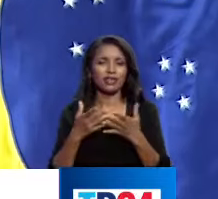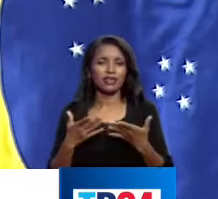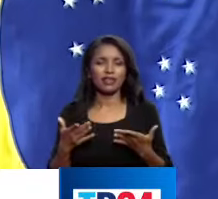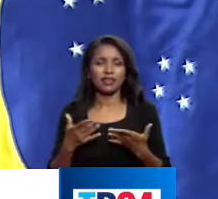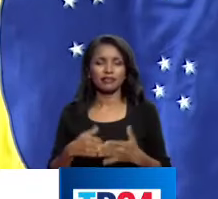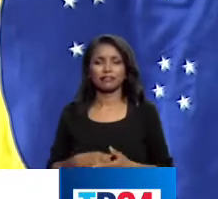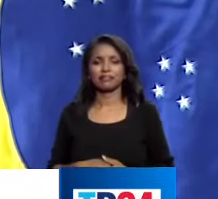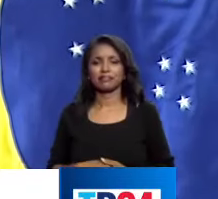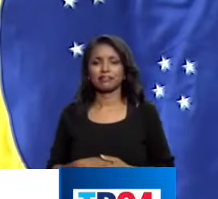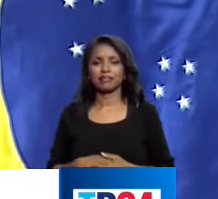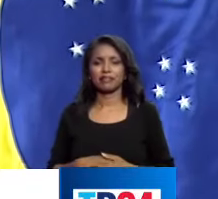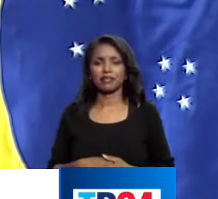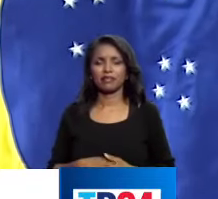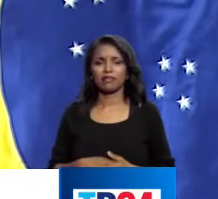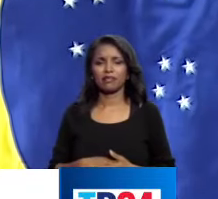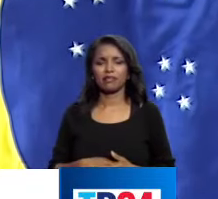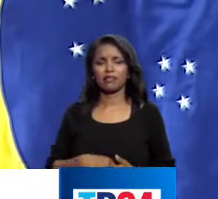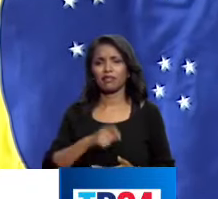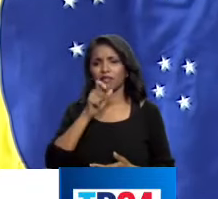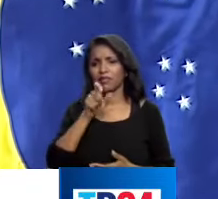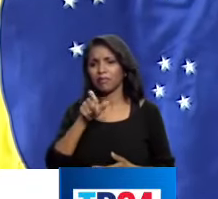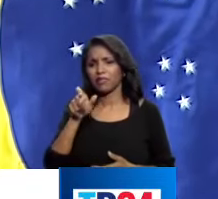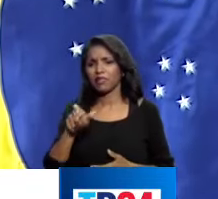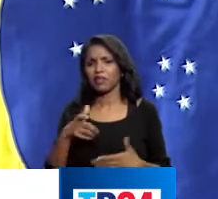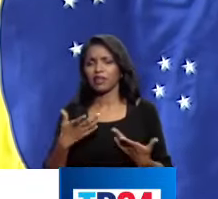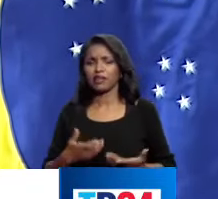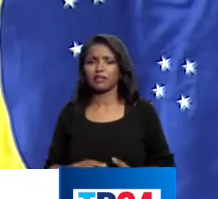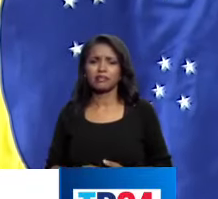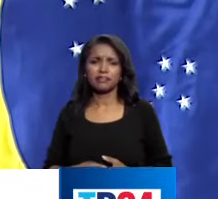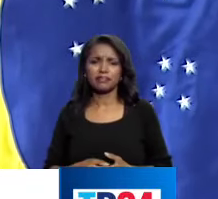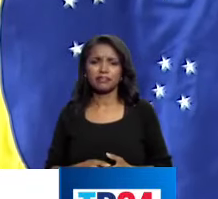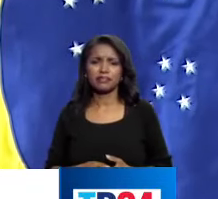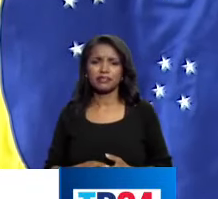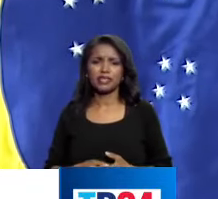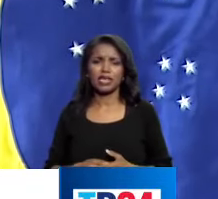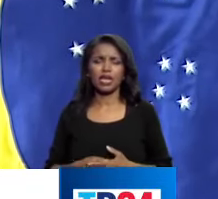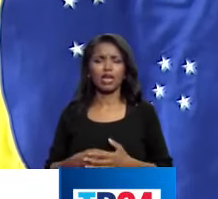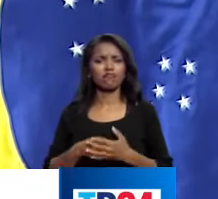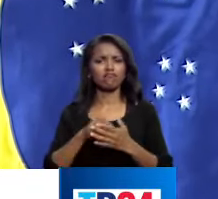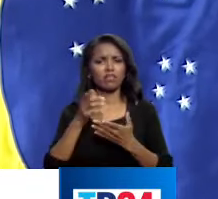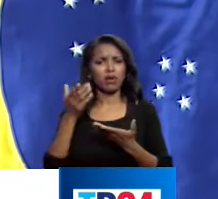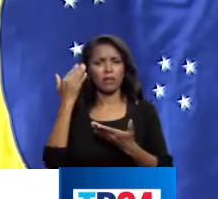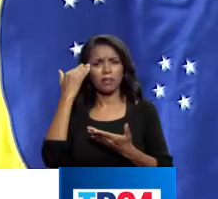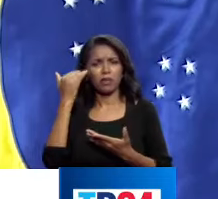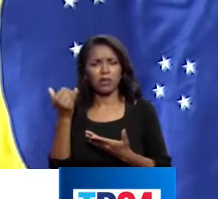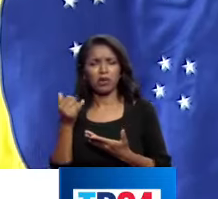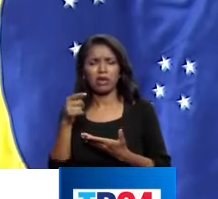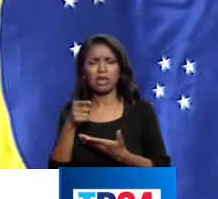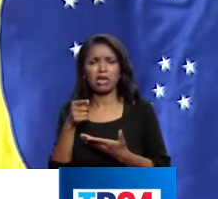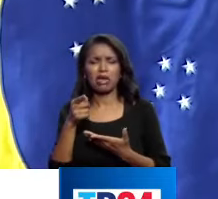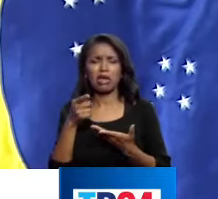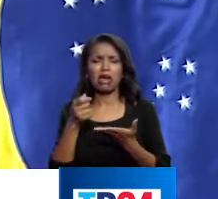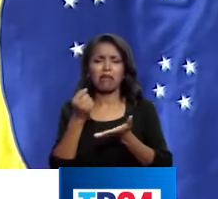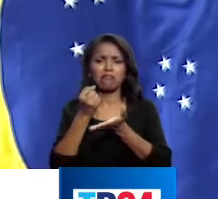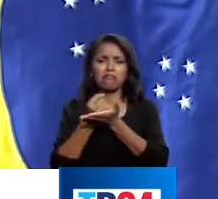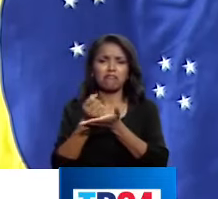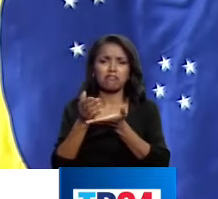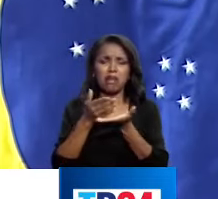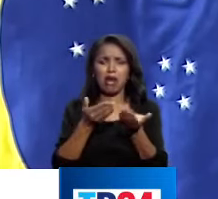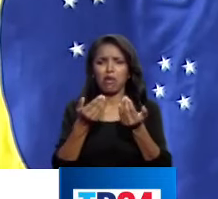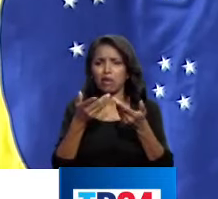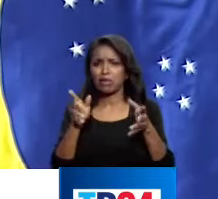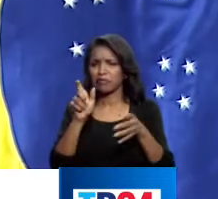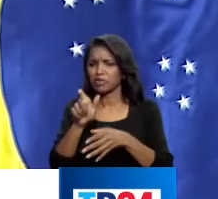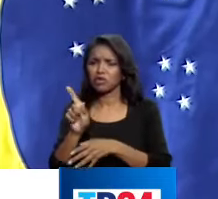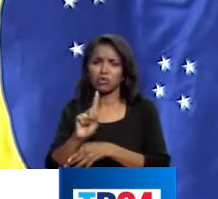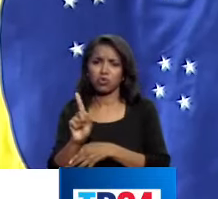hay que reclamarle el sentido común a los funcionarios públicos mostrando liderazgo desde la cima del gobierno, el